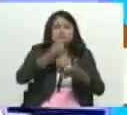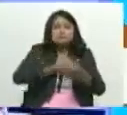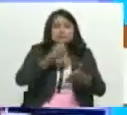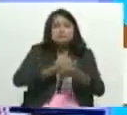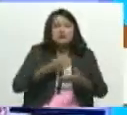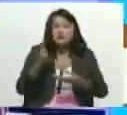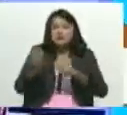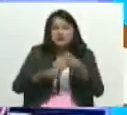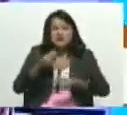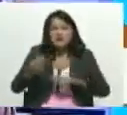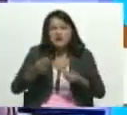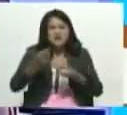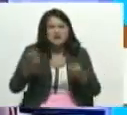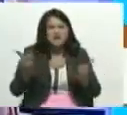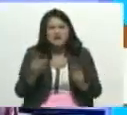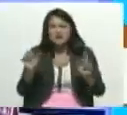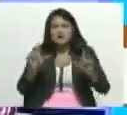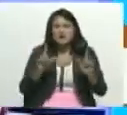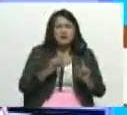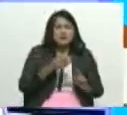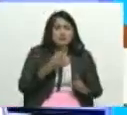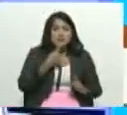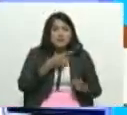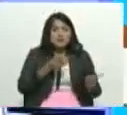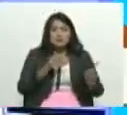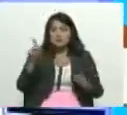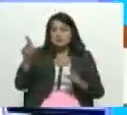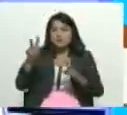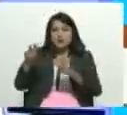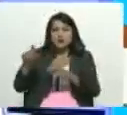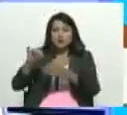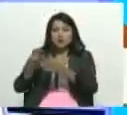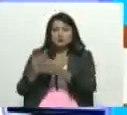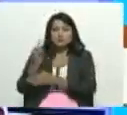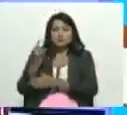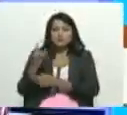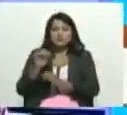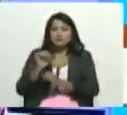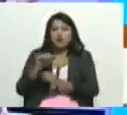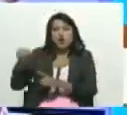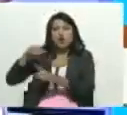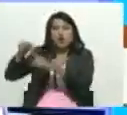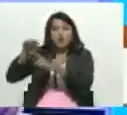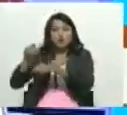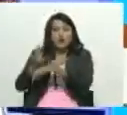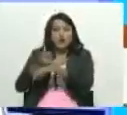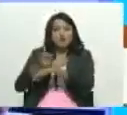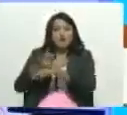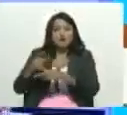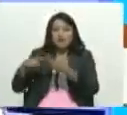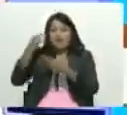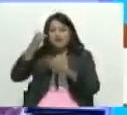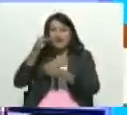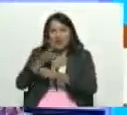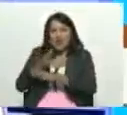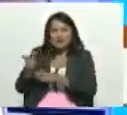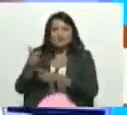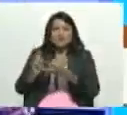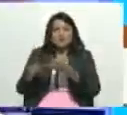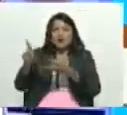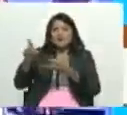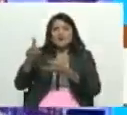que hicieron los medios de comunicación dijeron que estos agricultores eran antinacionalistas que eran terroristas dijeron que